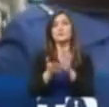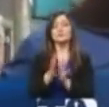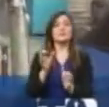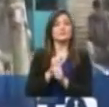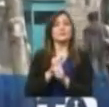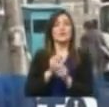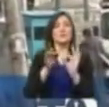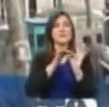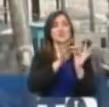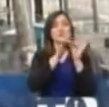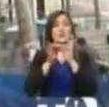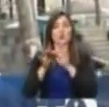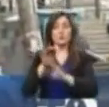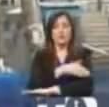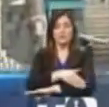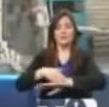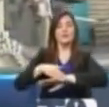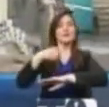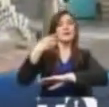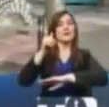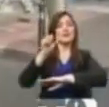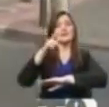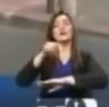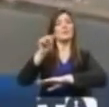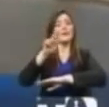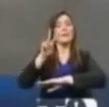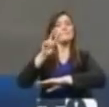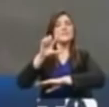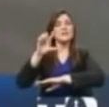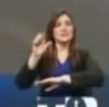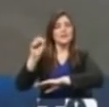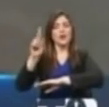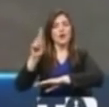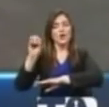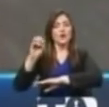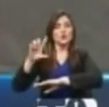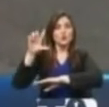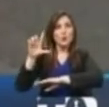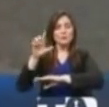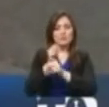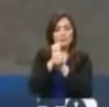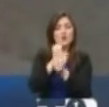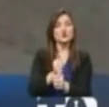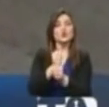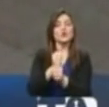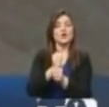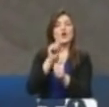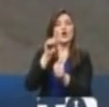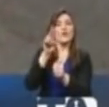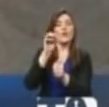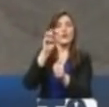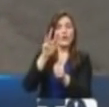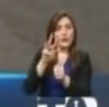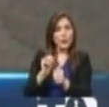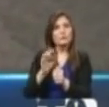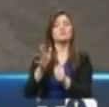una rehabilitación completa de la avenida Gaspar de Villarroel, de la avenida Amazonas y de la Jorge Drom, quedando pendientes de las calles justamente la Japón